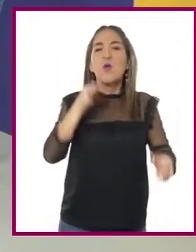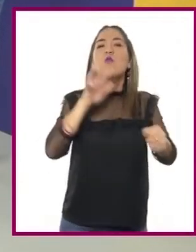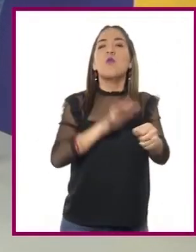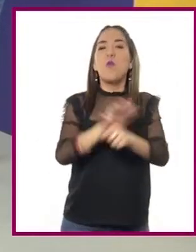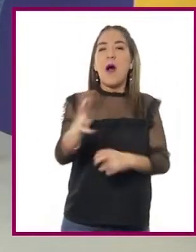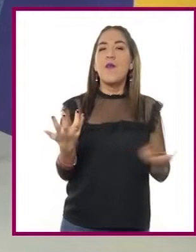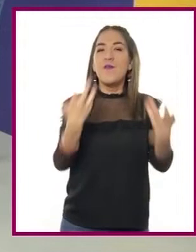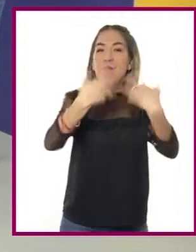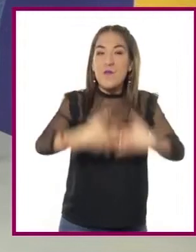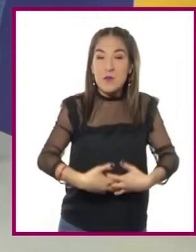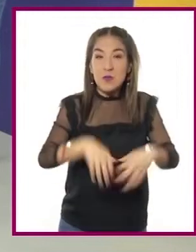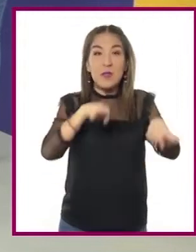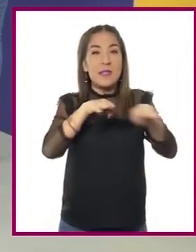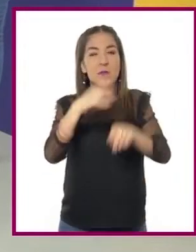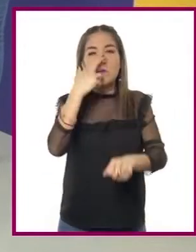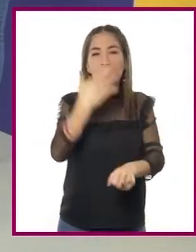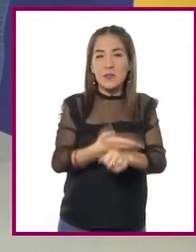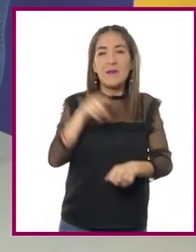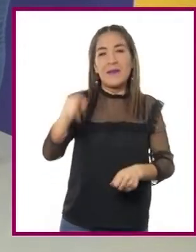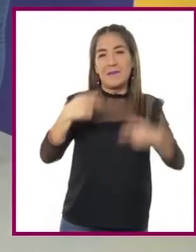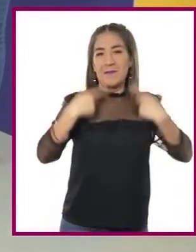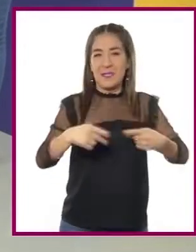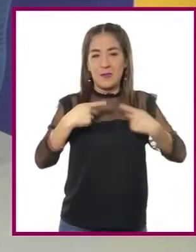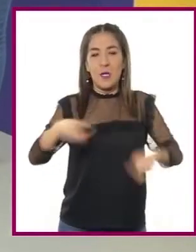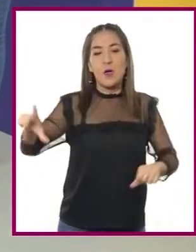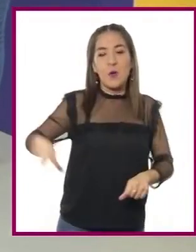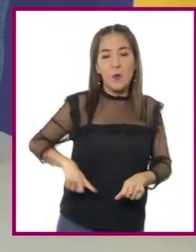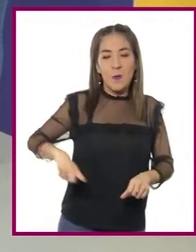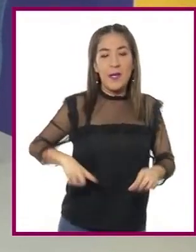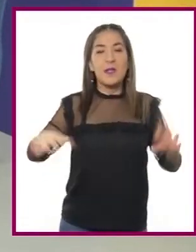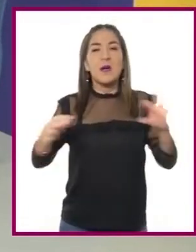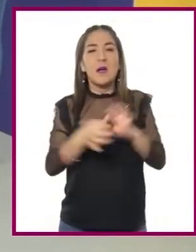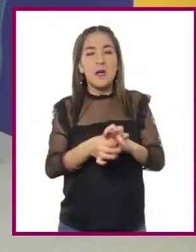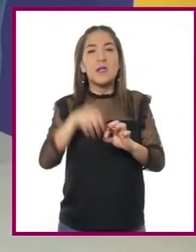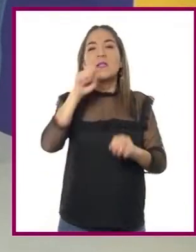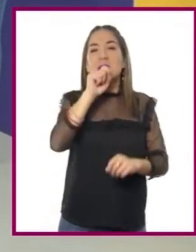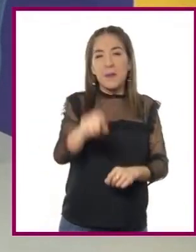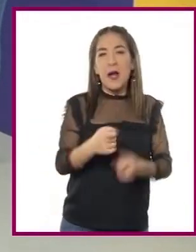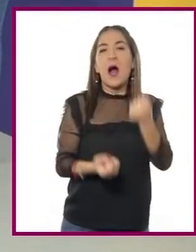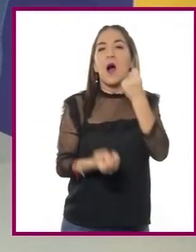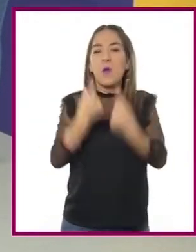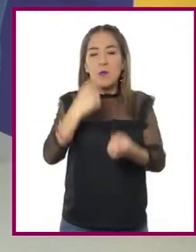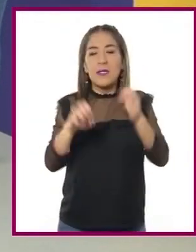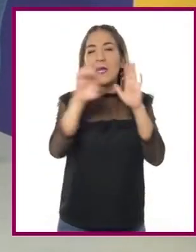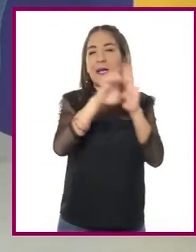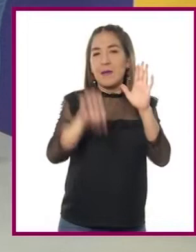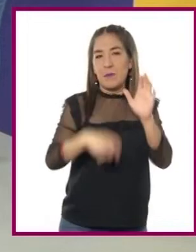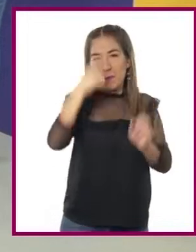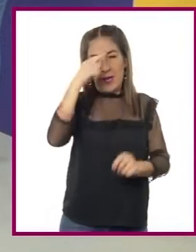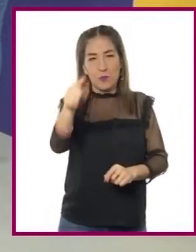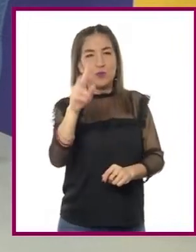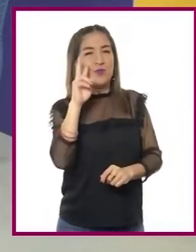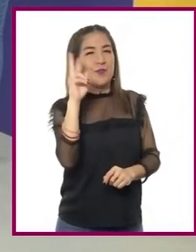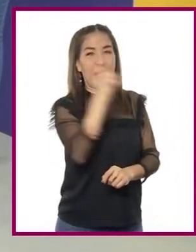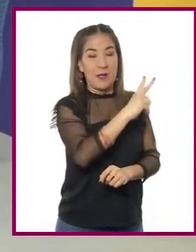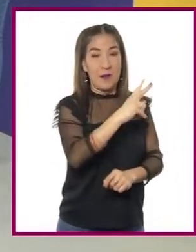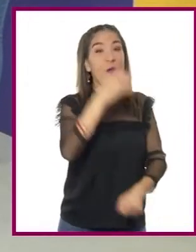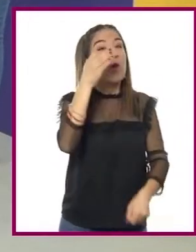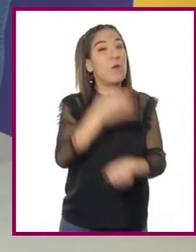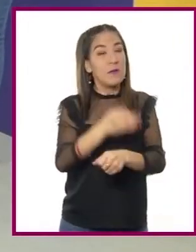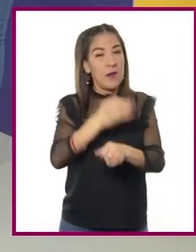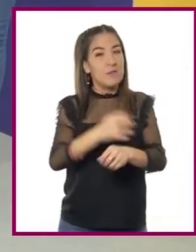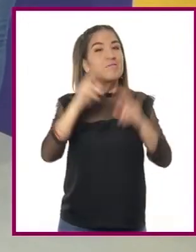funciones de una servidora o un servidor público, sus atribuciones y algunos ejemplos de ellos.